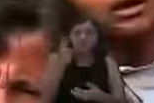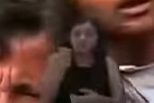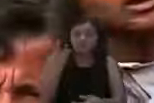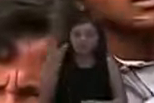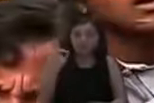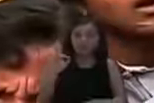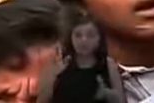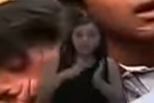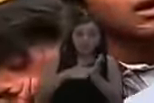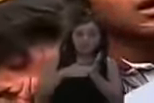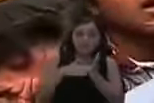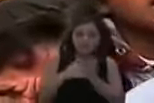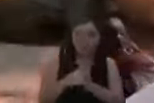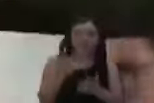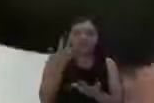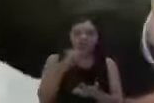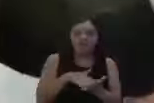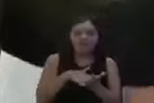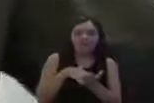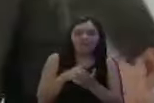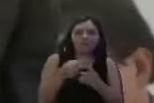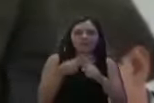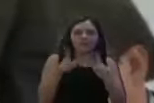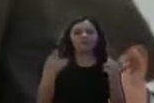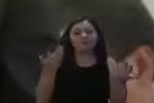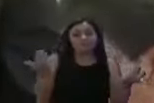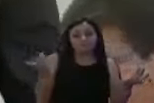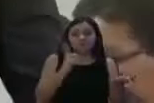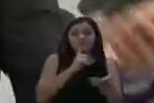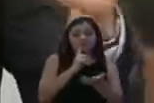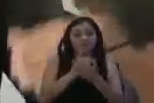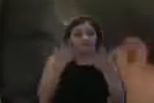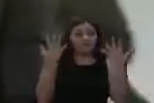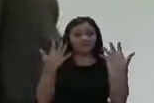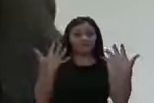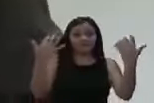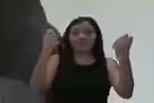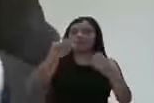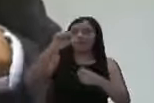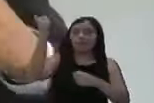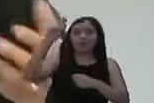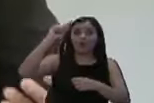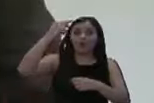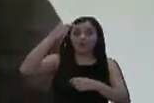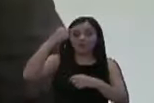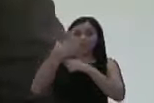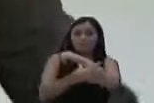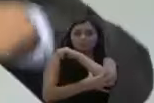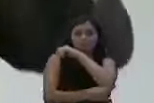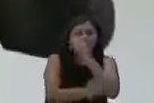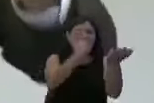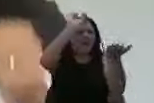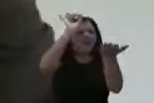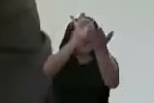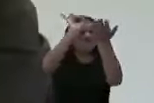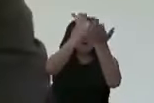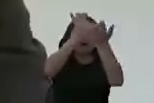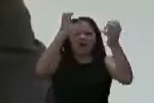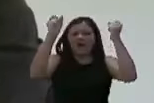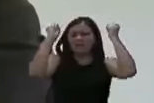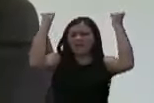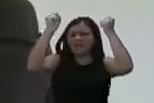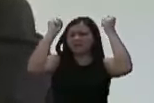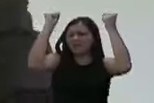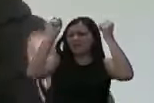2017 Pero qué mayor elogio que ver mientras otros gobiernos lo sacaban los pobres por traidores los gobierno de los banqueros